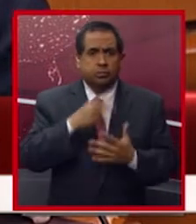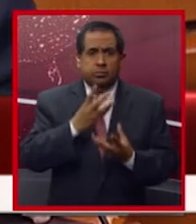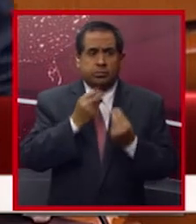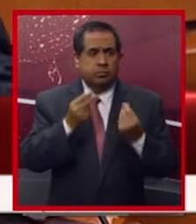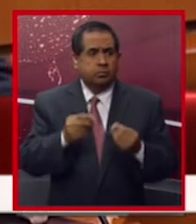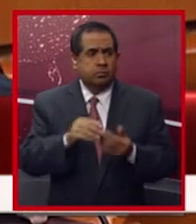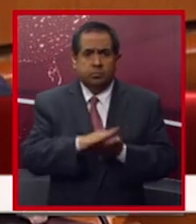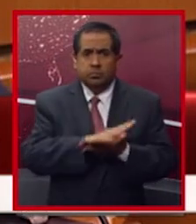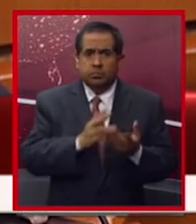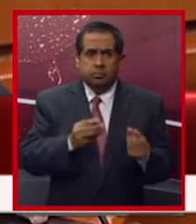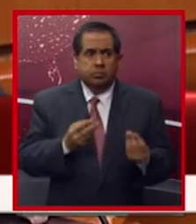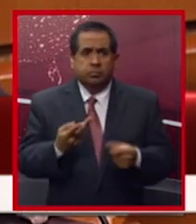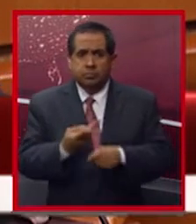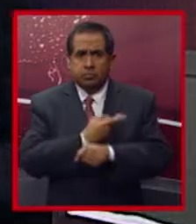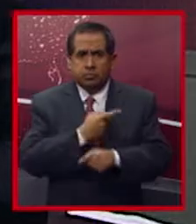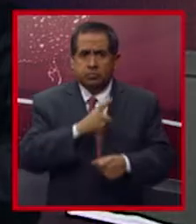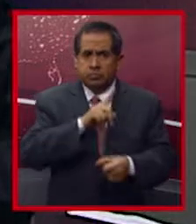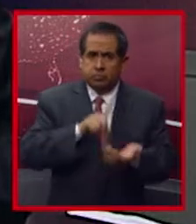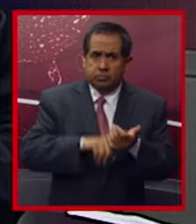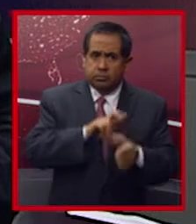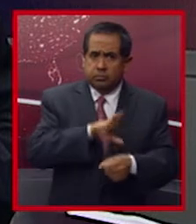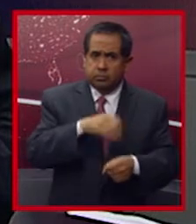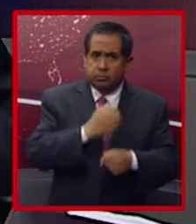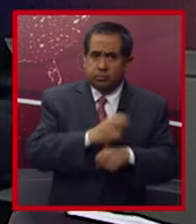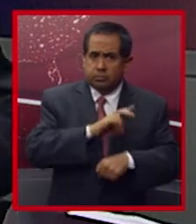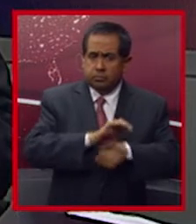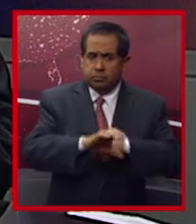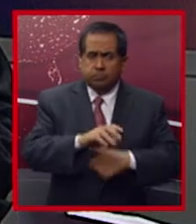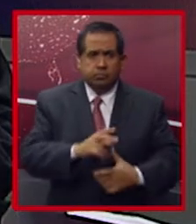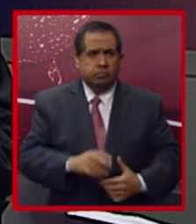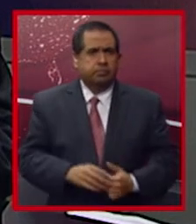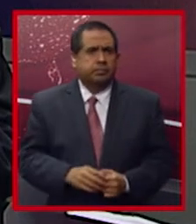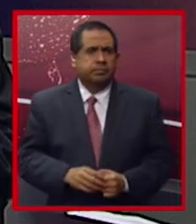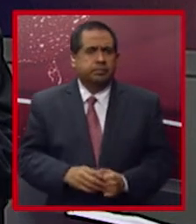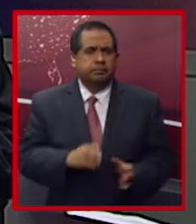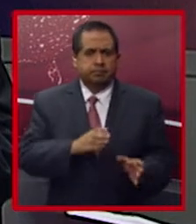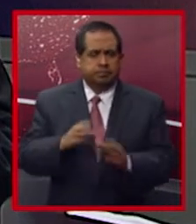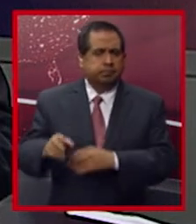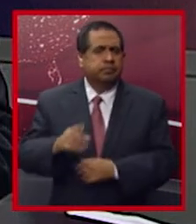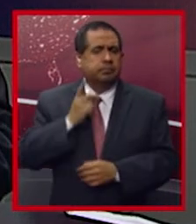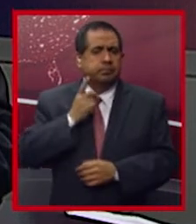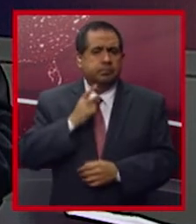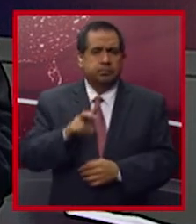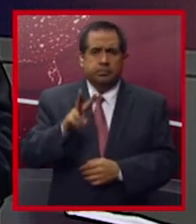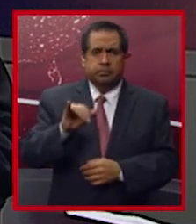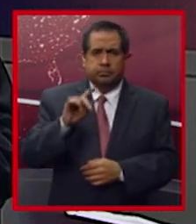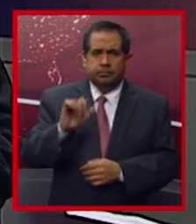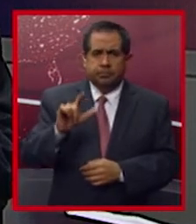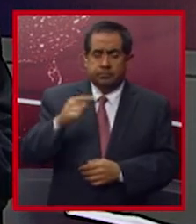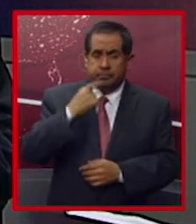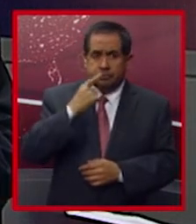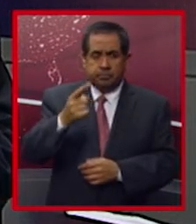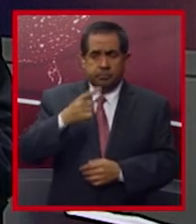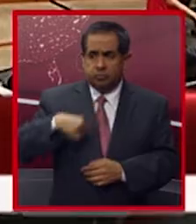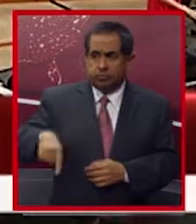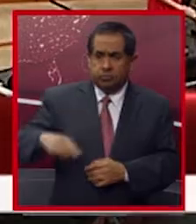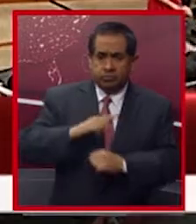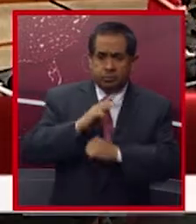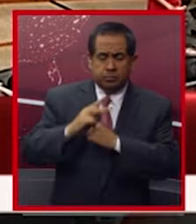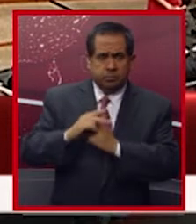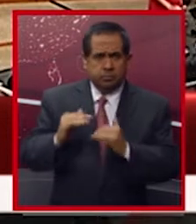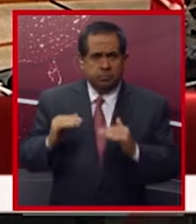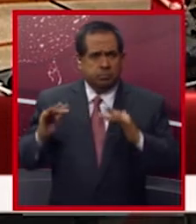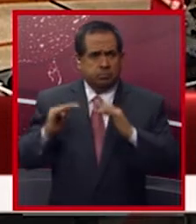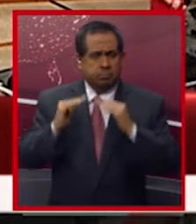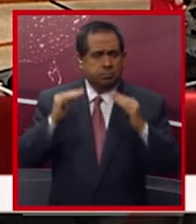Bolivariana de Venezuela. Por su parte, Morena, el diputado Vidal Llerenas, dijo que es necesario elevar la voz de los países para